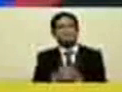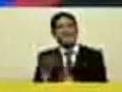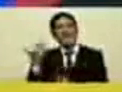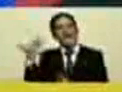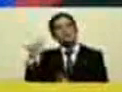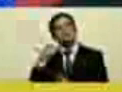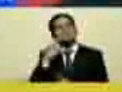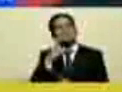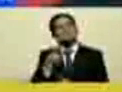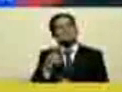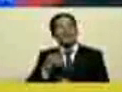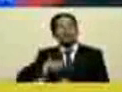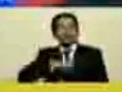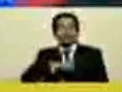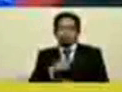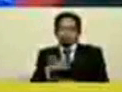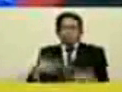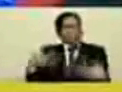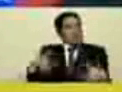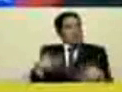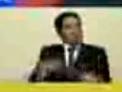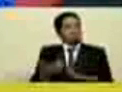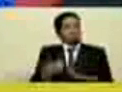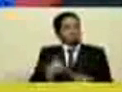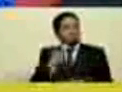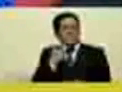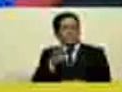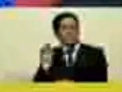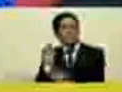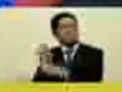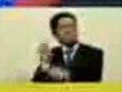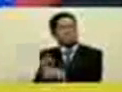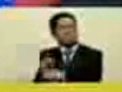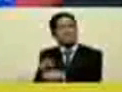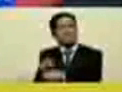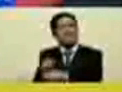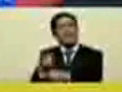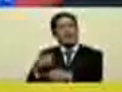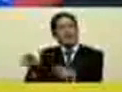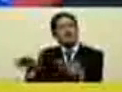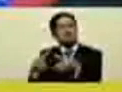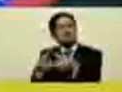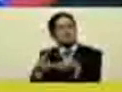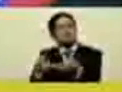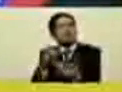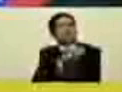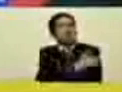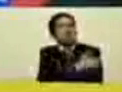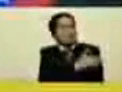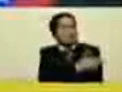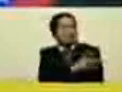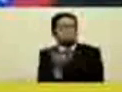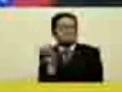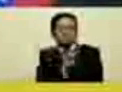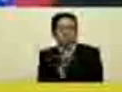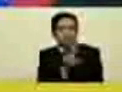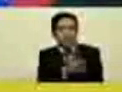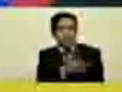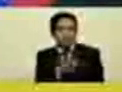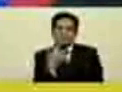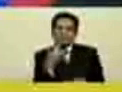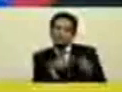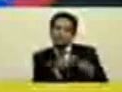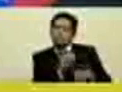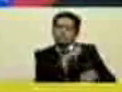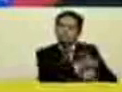nosotros exagerábamos cuando calificábamos de fascista a buena parte de la derecha opositora venezolana. Y